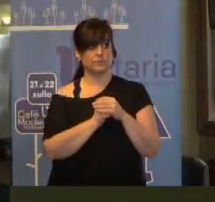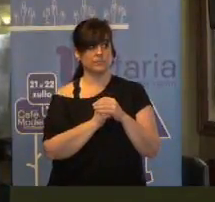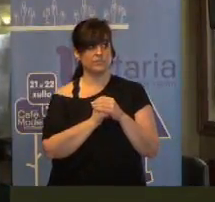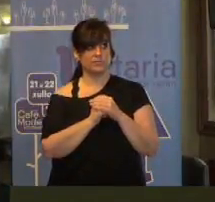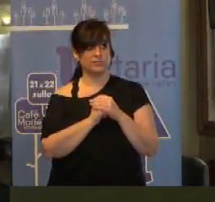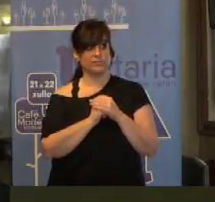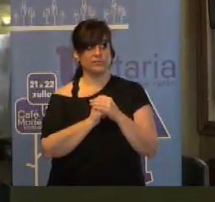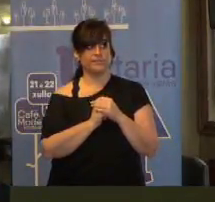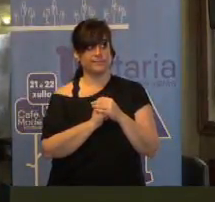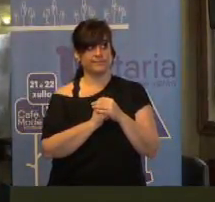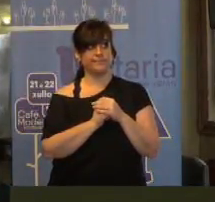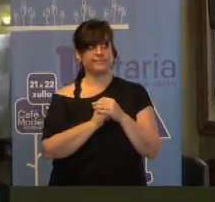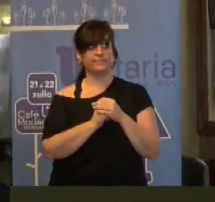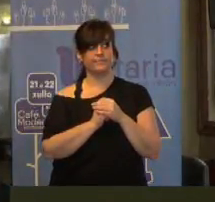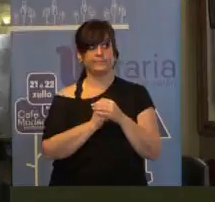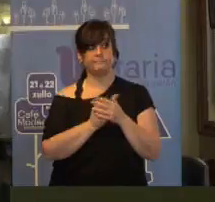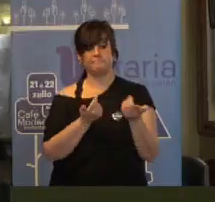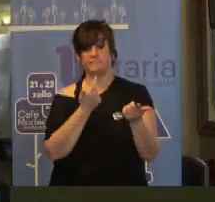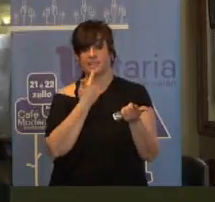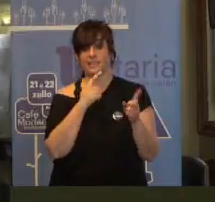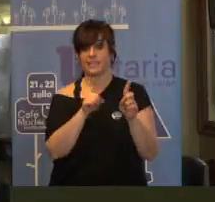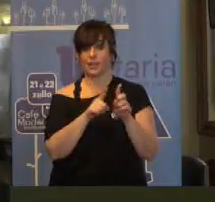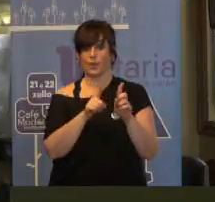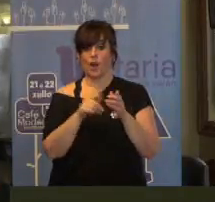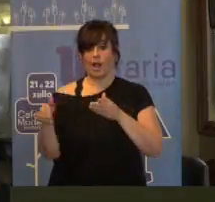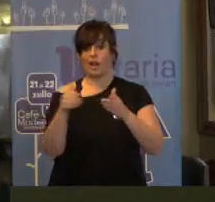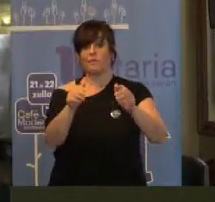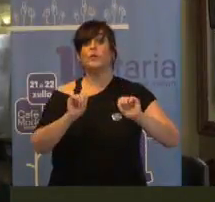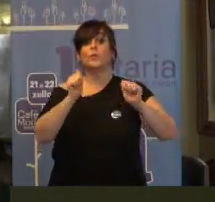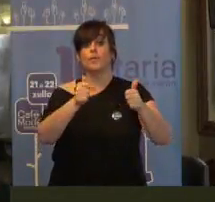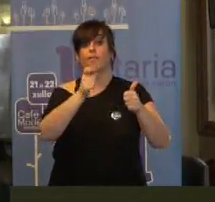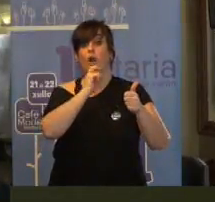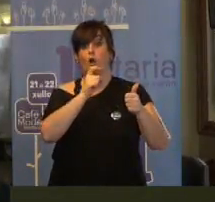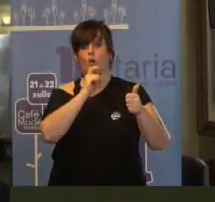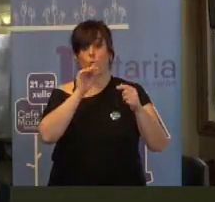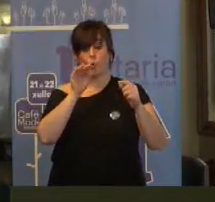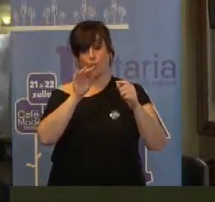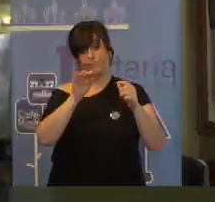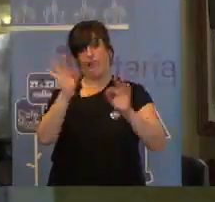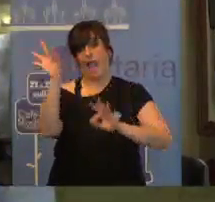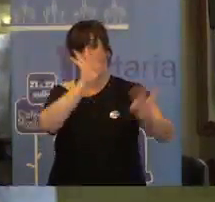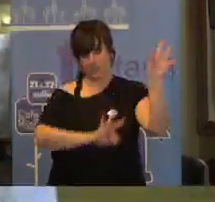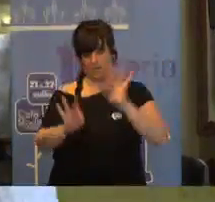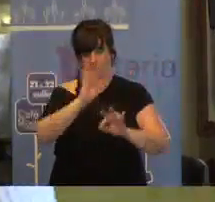dimos, digamos, como se di, o pistoletazo de saída, pois a través dunha asamblea onde